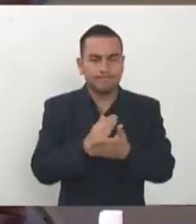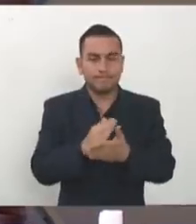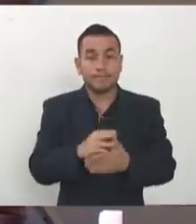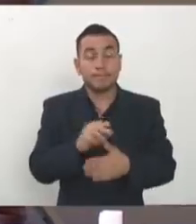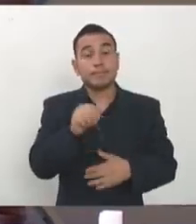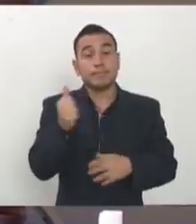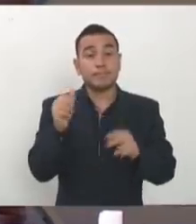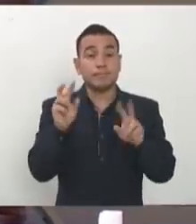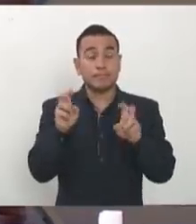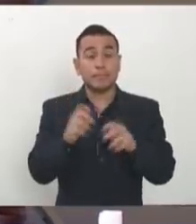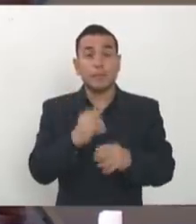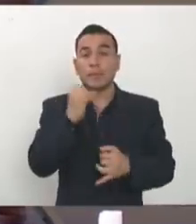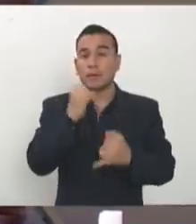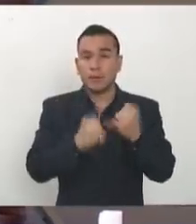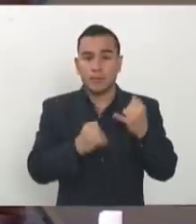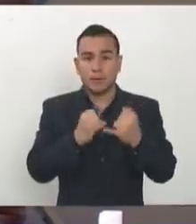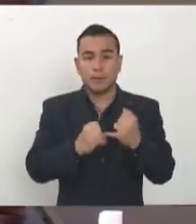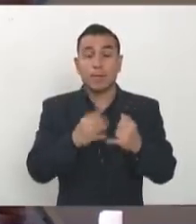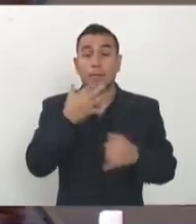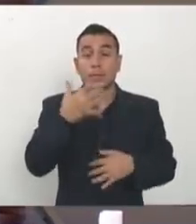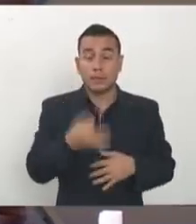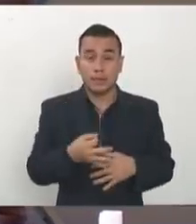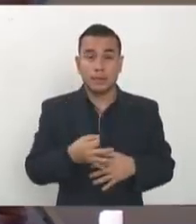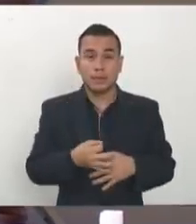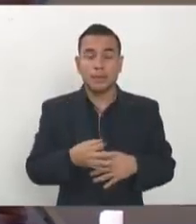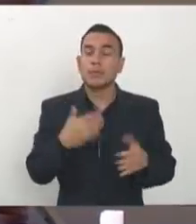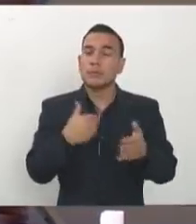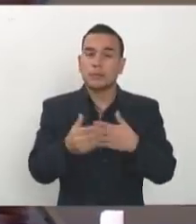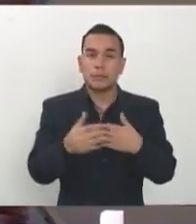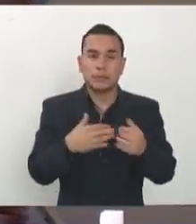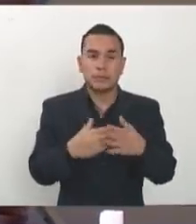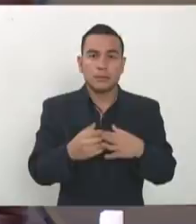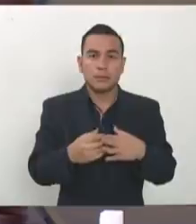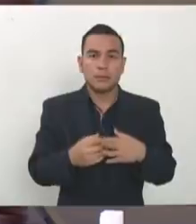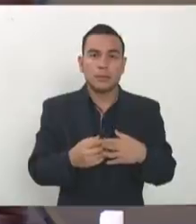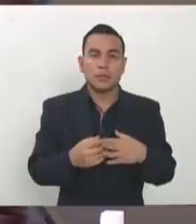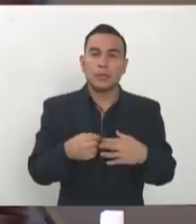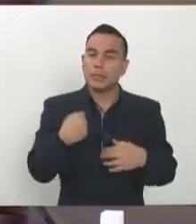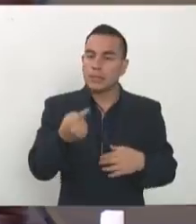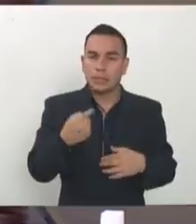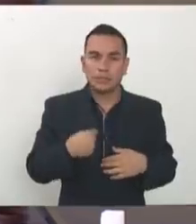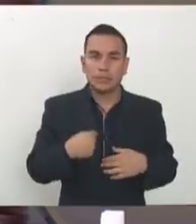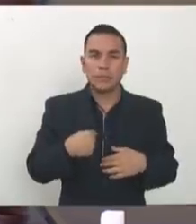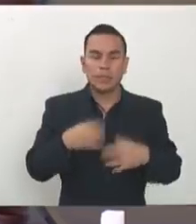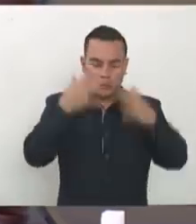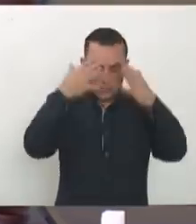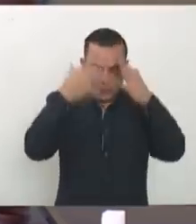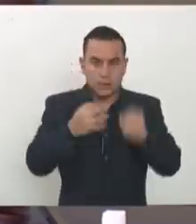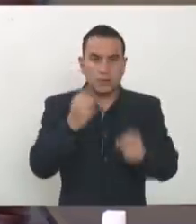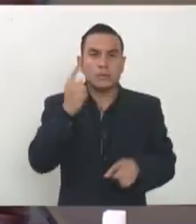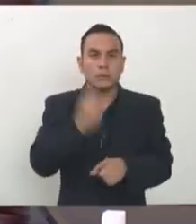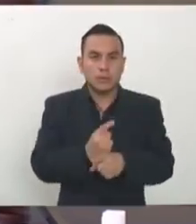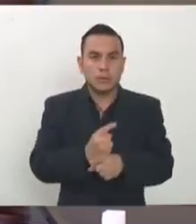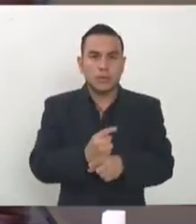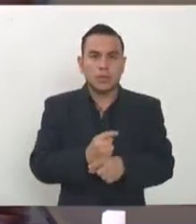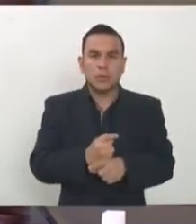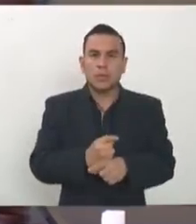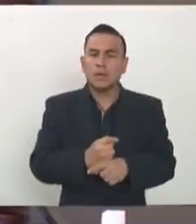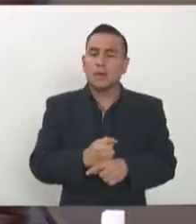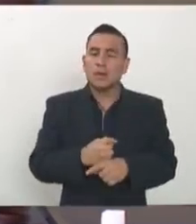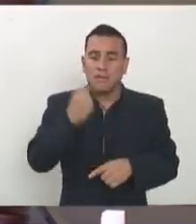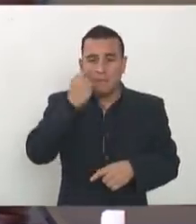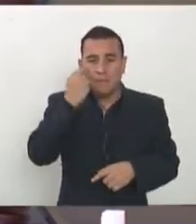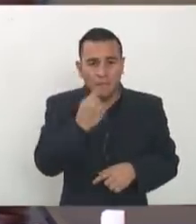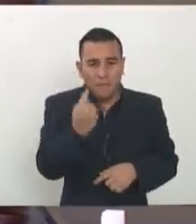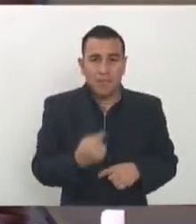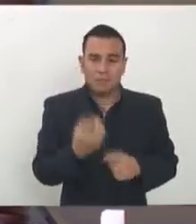y vosotros decirles por último de que sepan que pase lo que pase vamos a hacer siempre lo correcto y vamos desde siempre todo lo imposible y